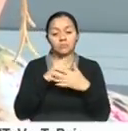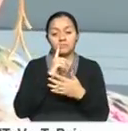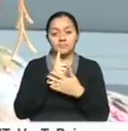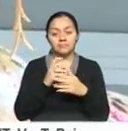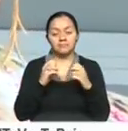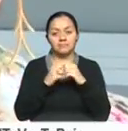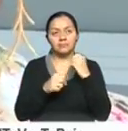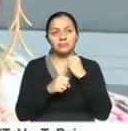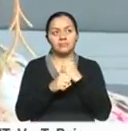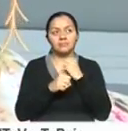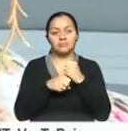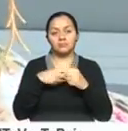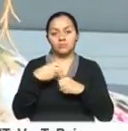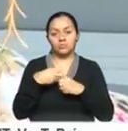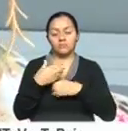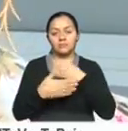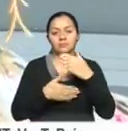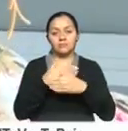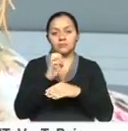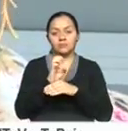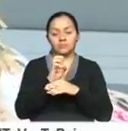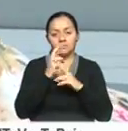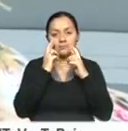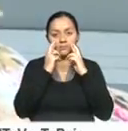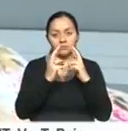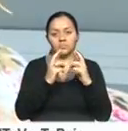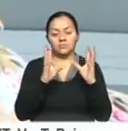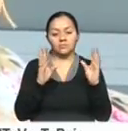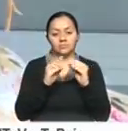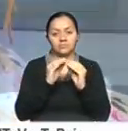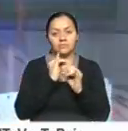lo que debemos hacer es trabajar duro para que el país reconozca el trabajo de nuestra institución que es la Asamblea Nacional.